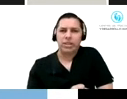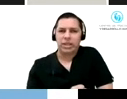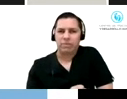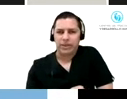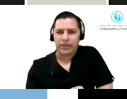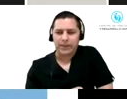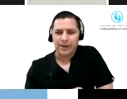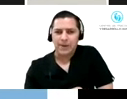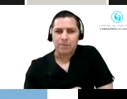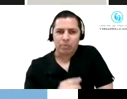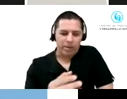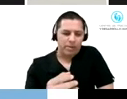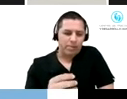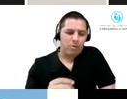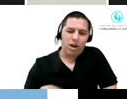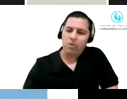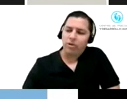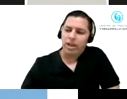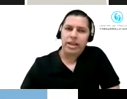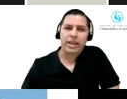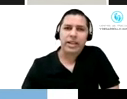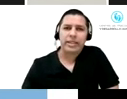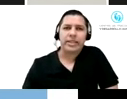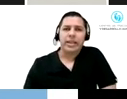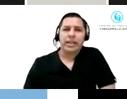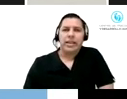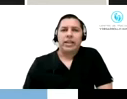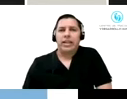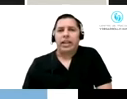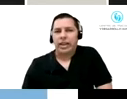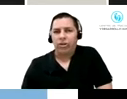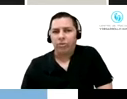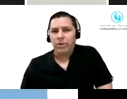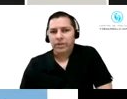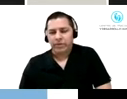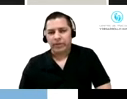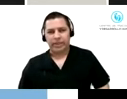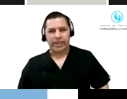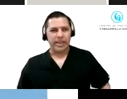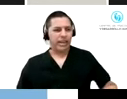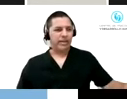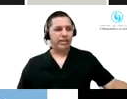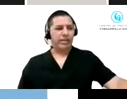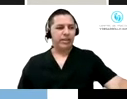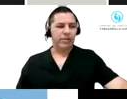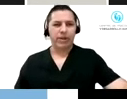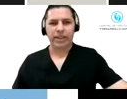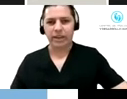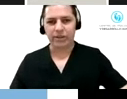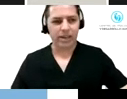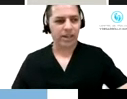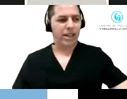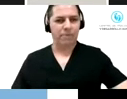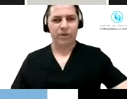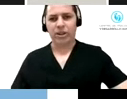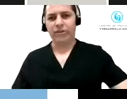a nuestras mentes? Pongámoslo ahí en el chat. ¿El hombre sería que Juan